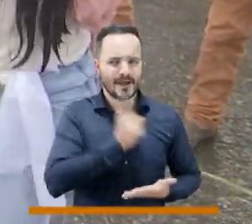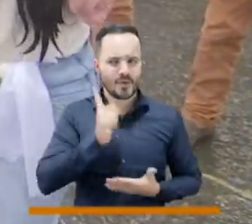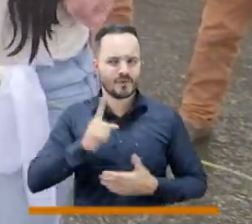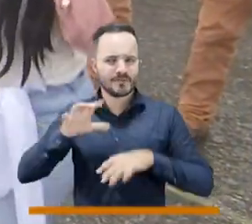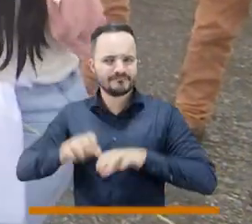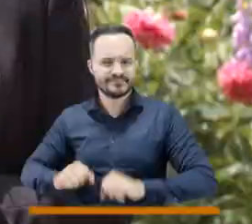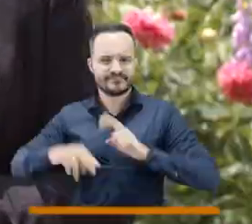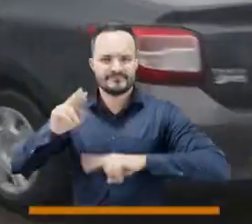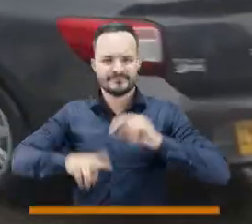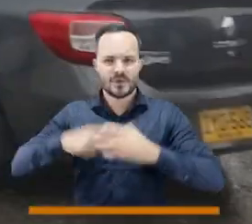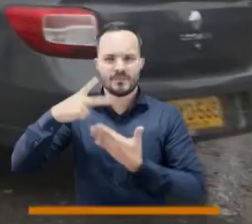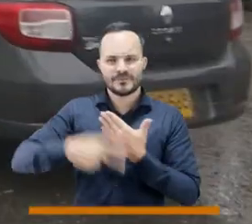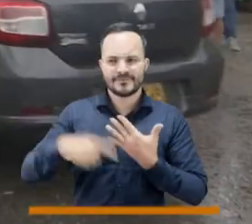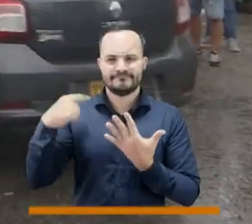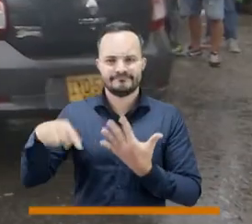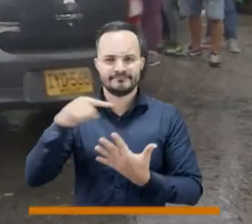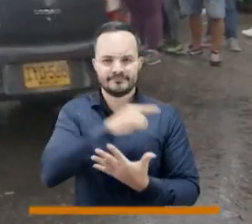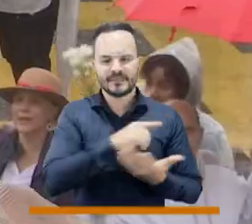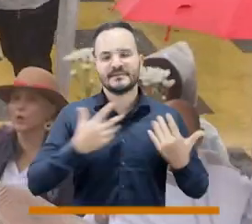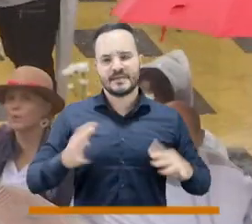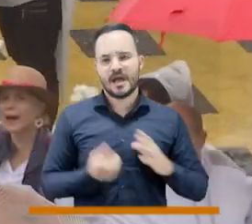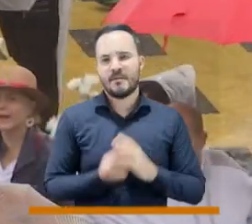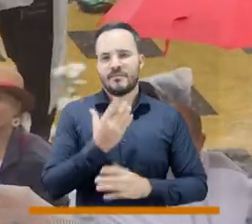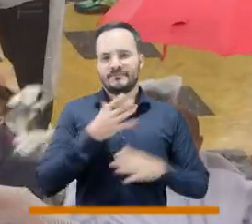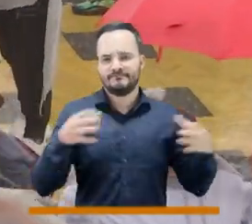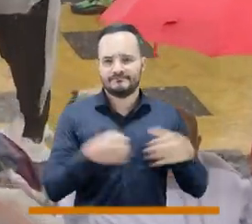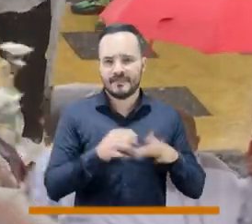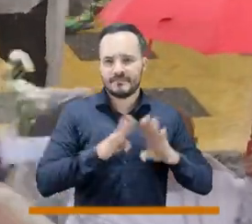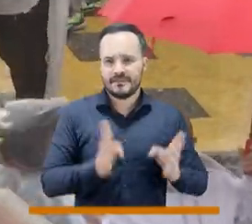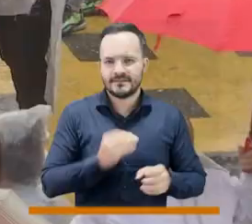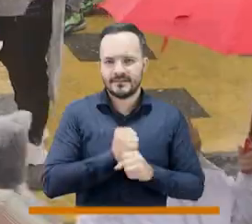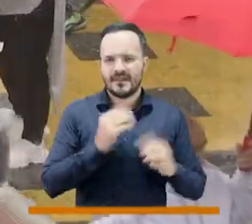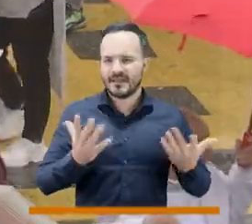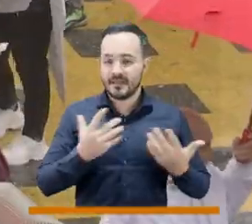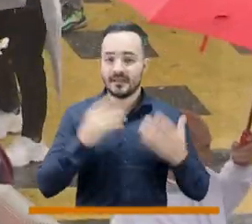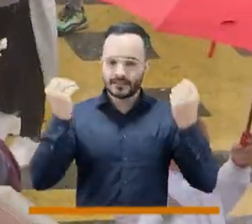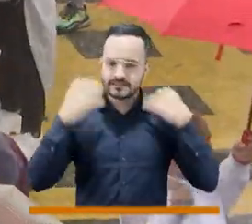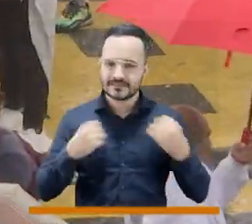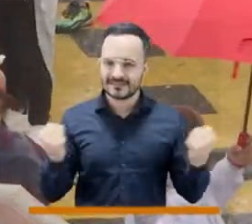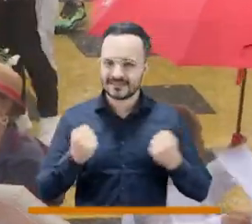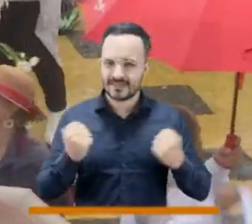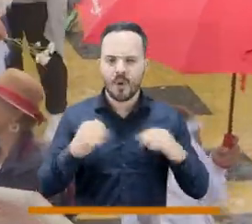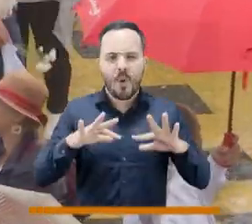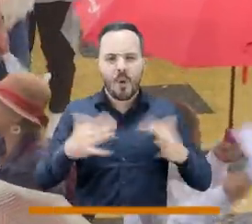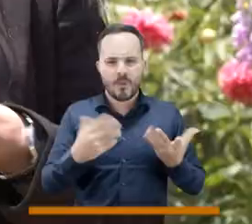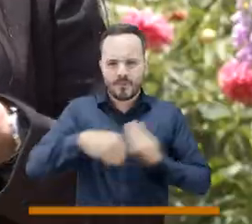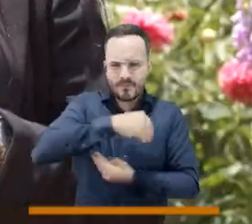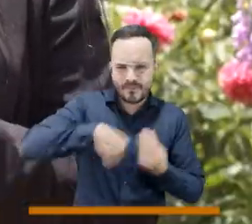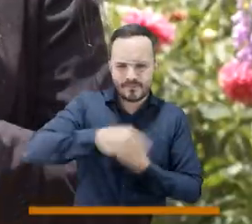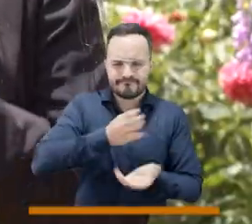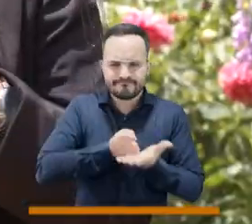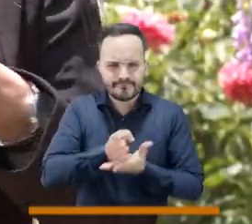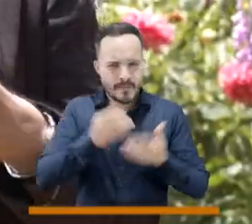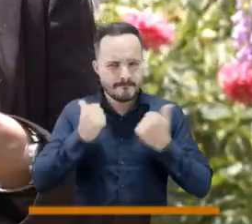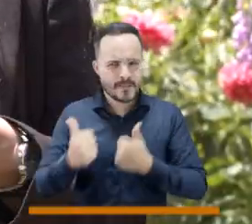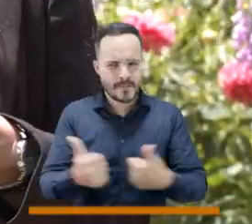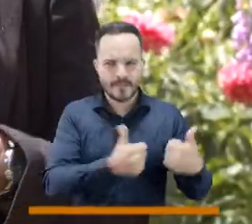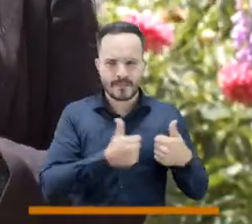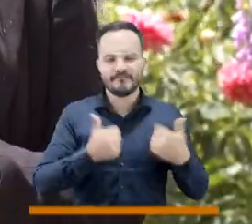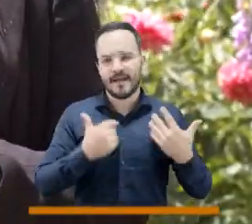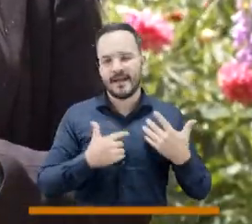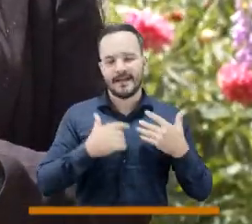se creó una mesa de diálogo Santa Elena Sostenible, que justamente lo que busca es establecer un modelo de